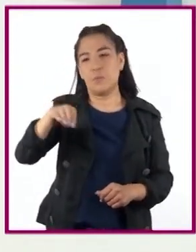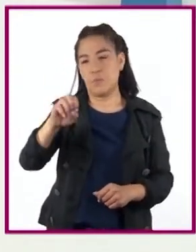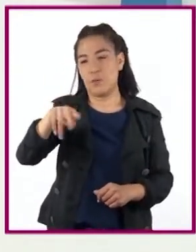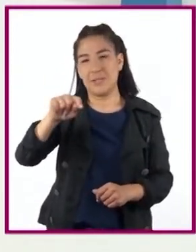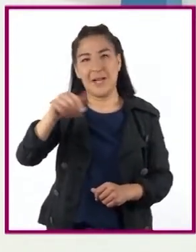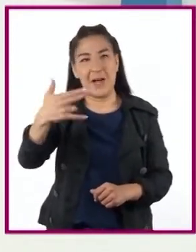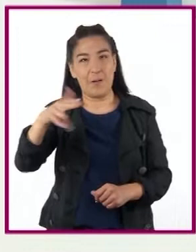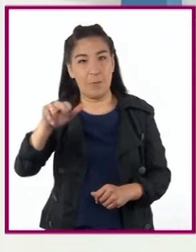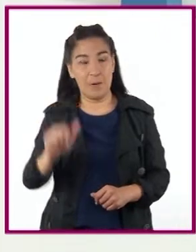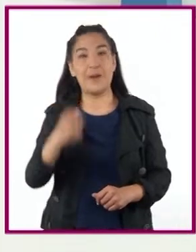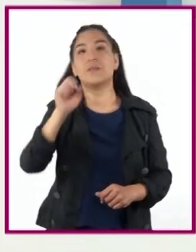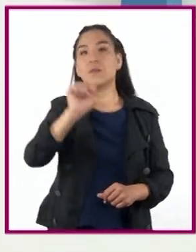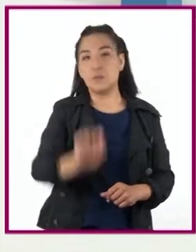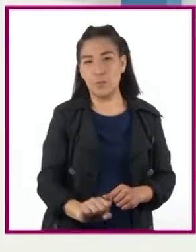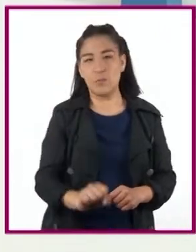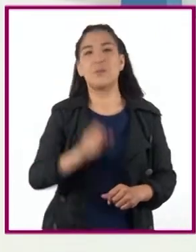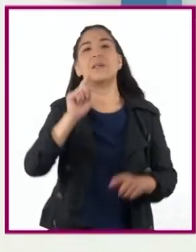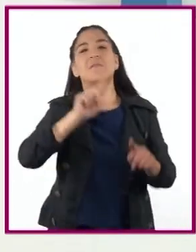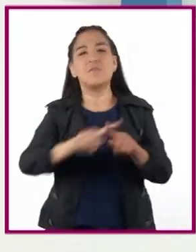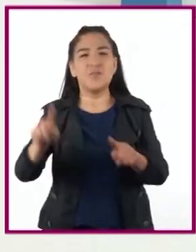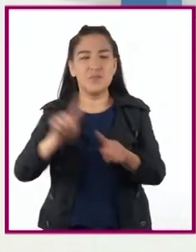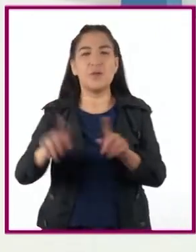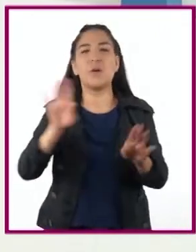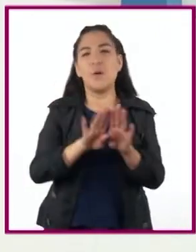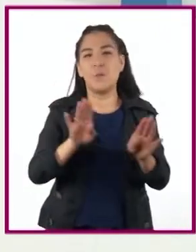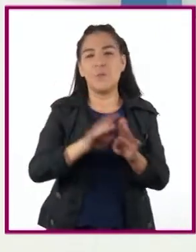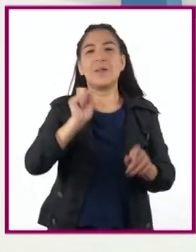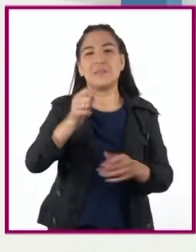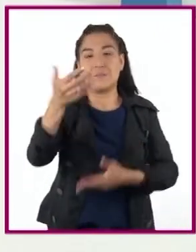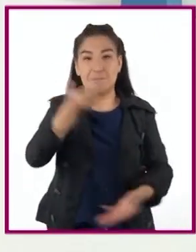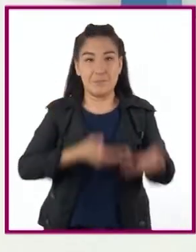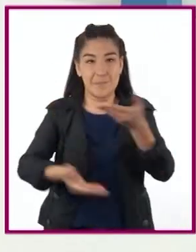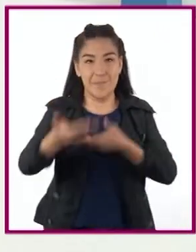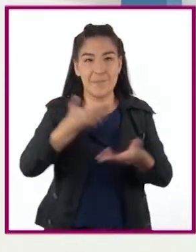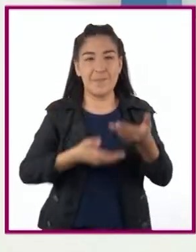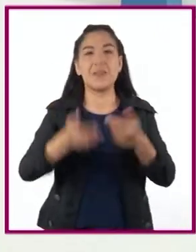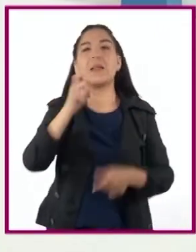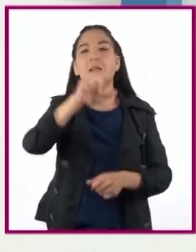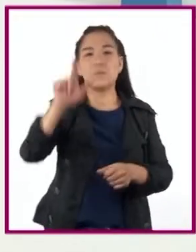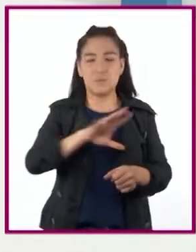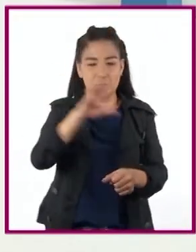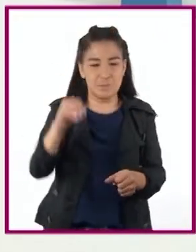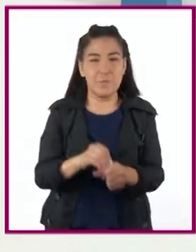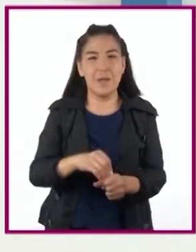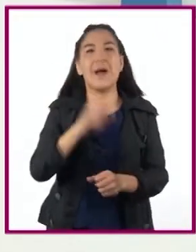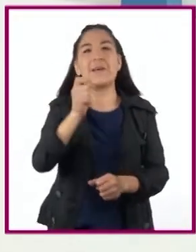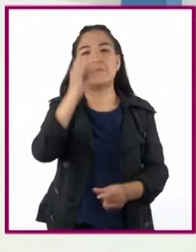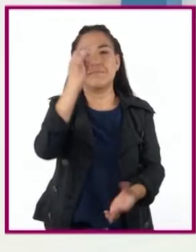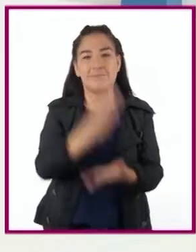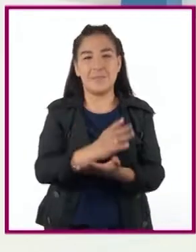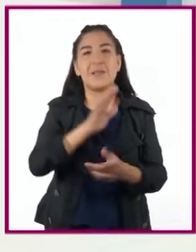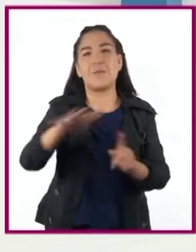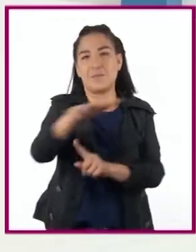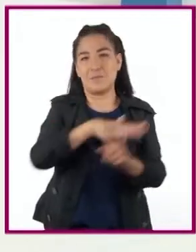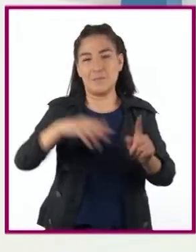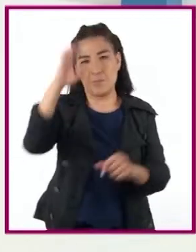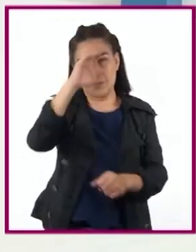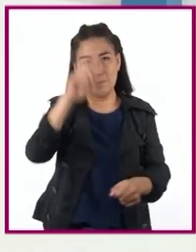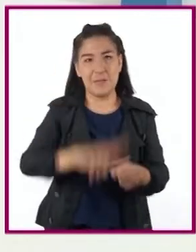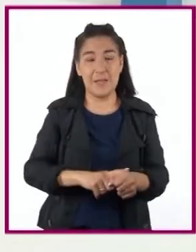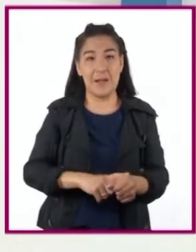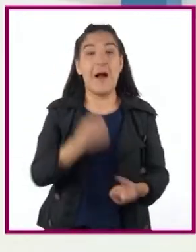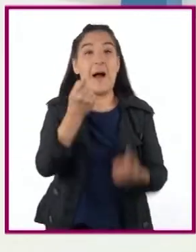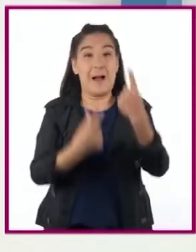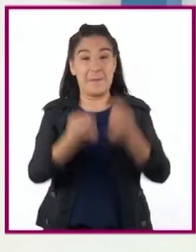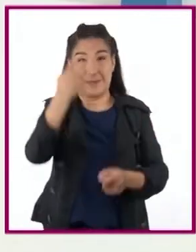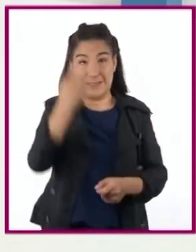sur, se hizo enumerando una serie de rasgos compartidos que los englobaría en una sola área cultural. Algunos